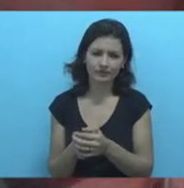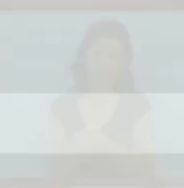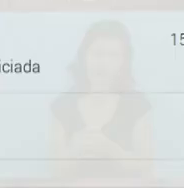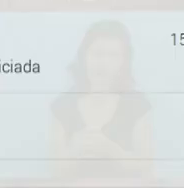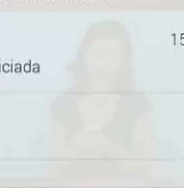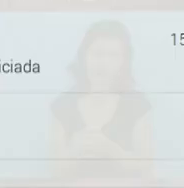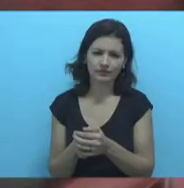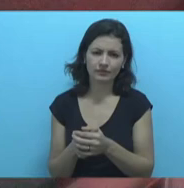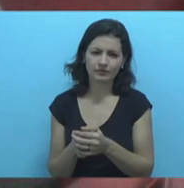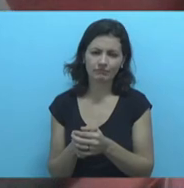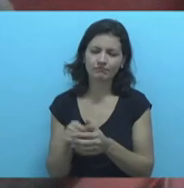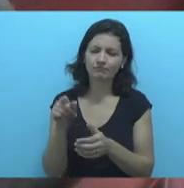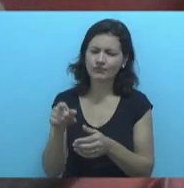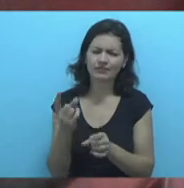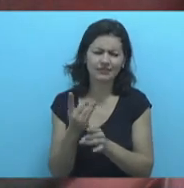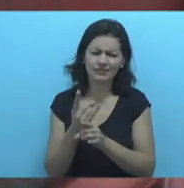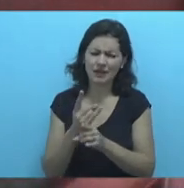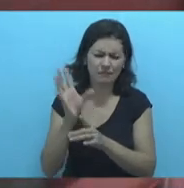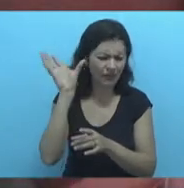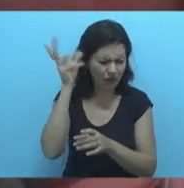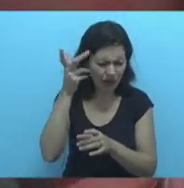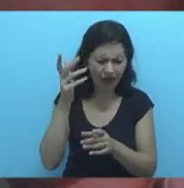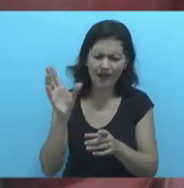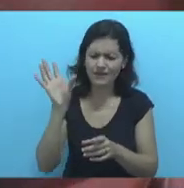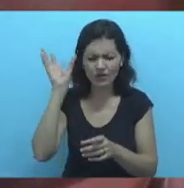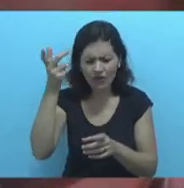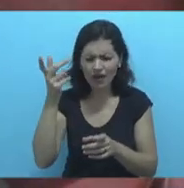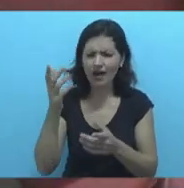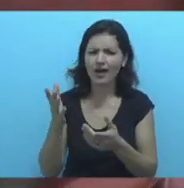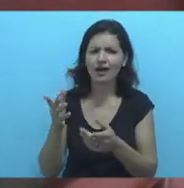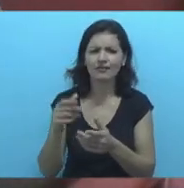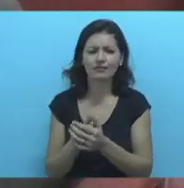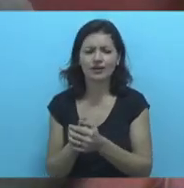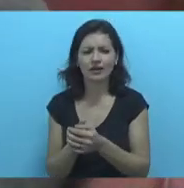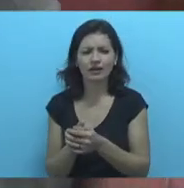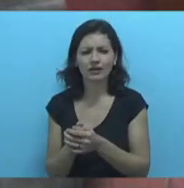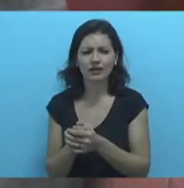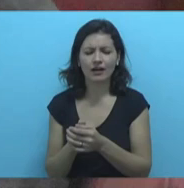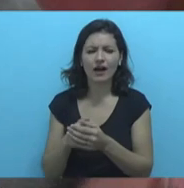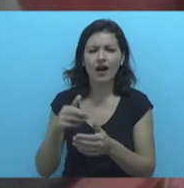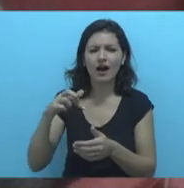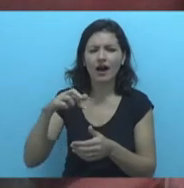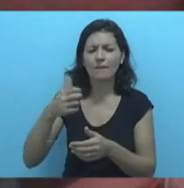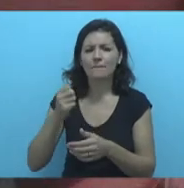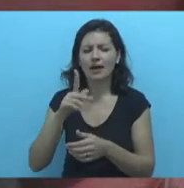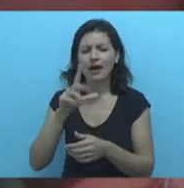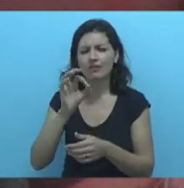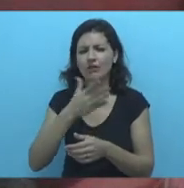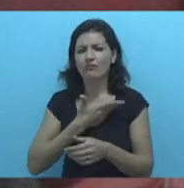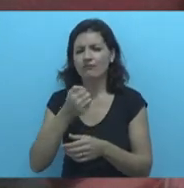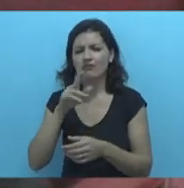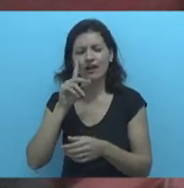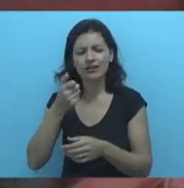siempre se enojaba mucho con Miguel. Yo lo que recuerdo era eso, ¿no? Yo veía que estábamos solos y despotricaba diciendo cualquier cosa contra